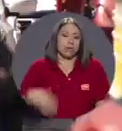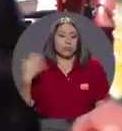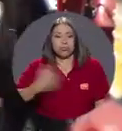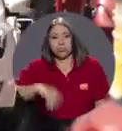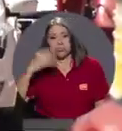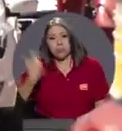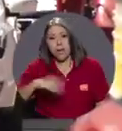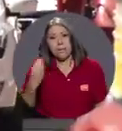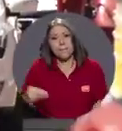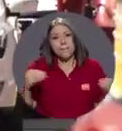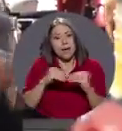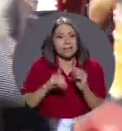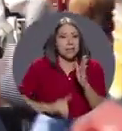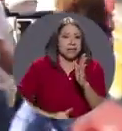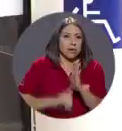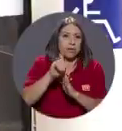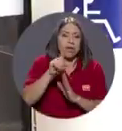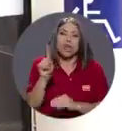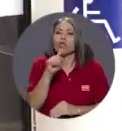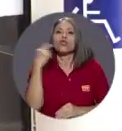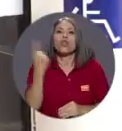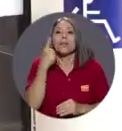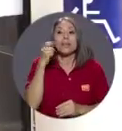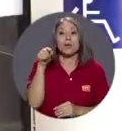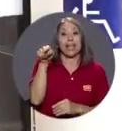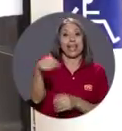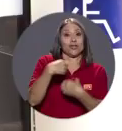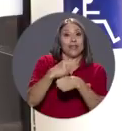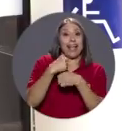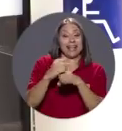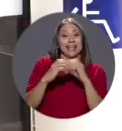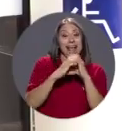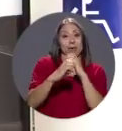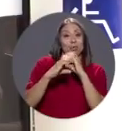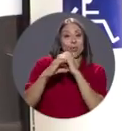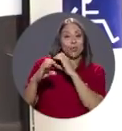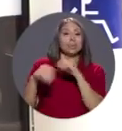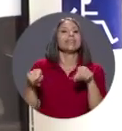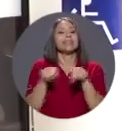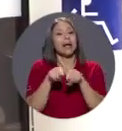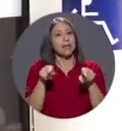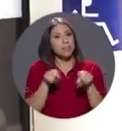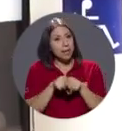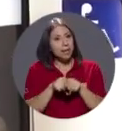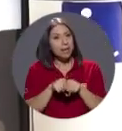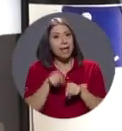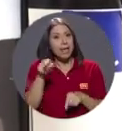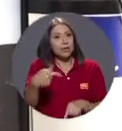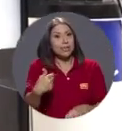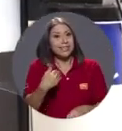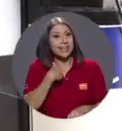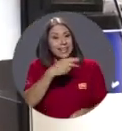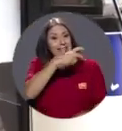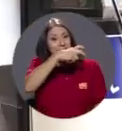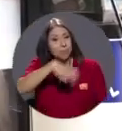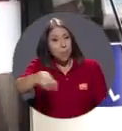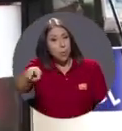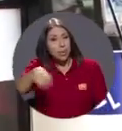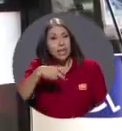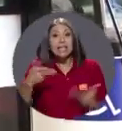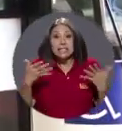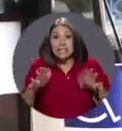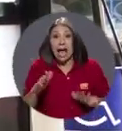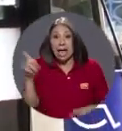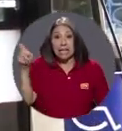más ha desarrollado no solo la fabricación de autobuses, ¿verdad?, sino también contar con un transporte. Hay ciudades que